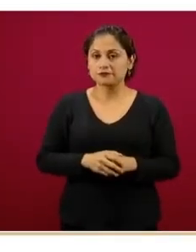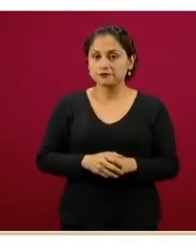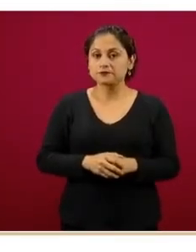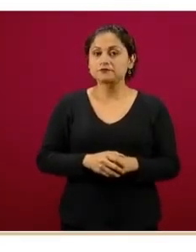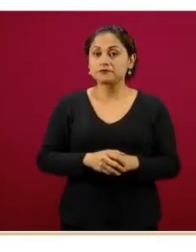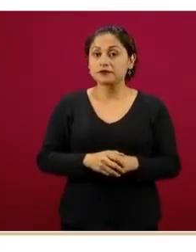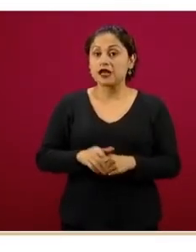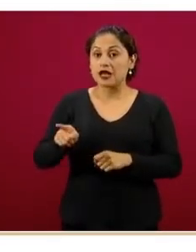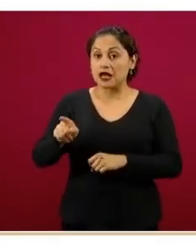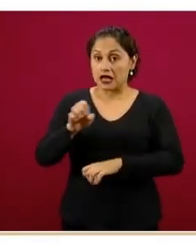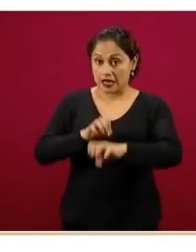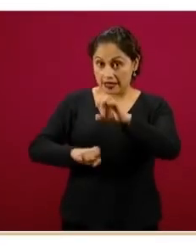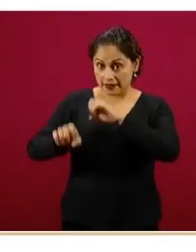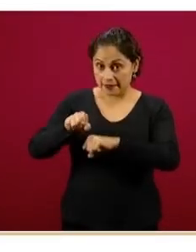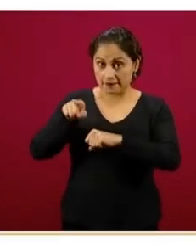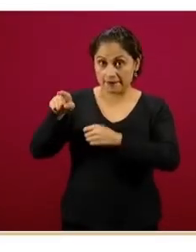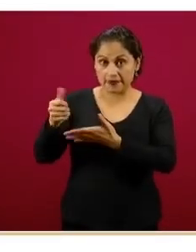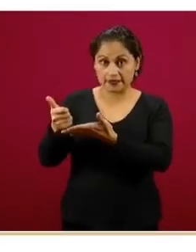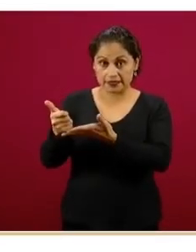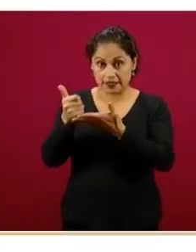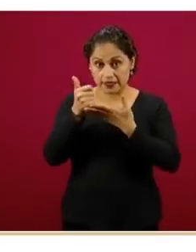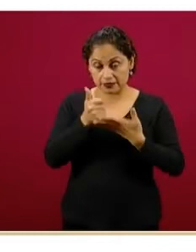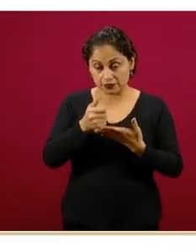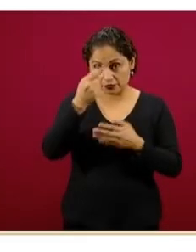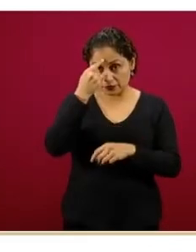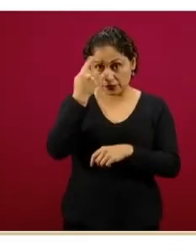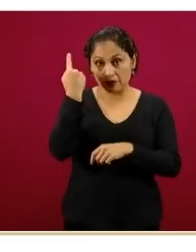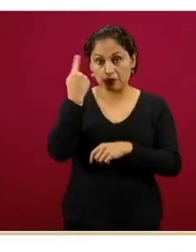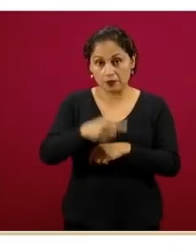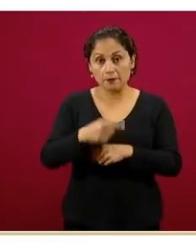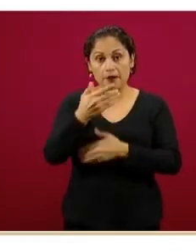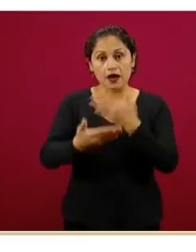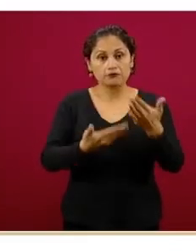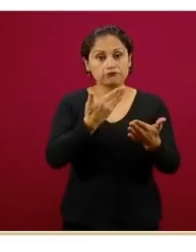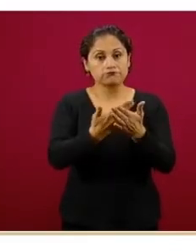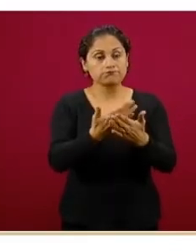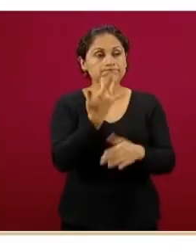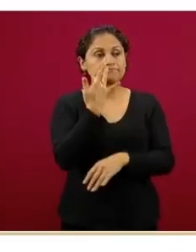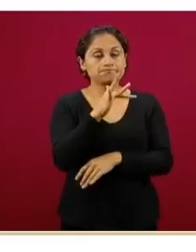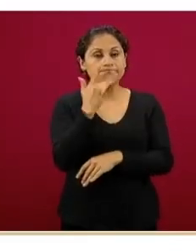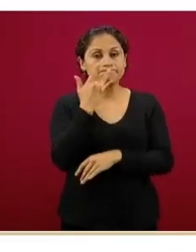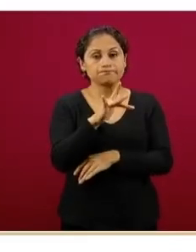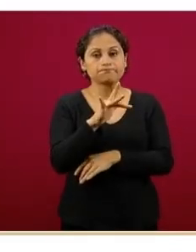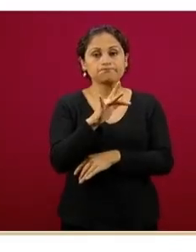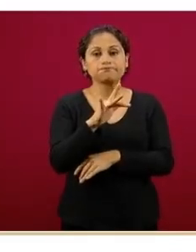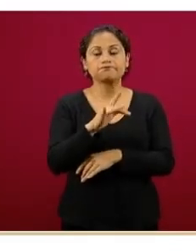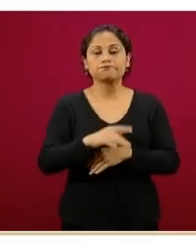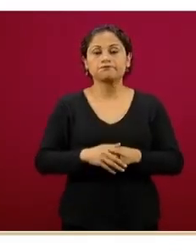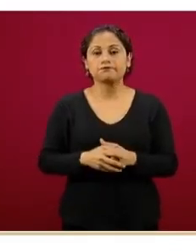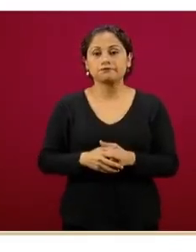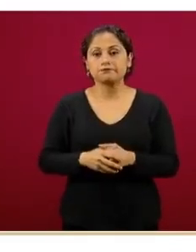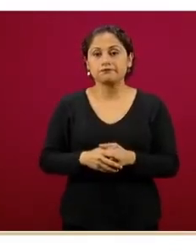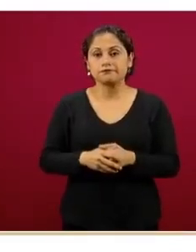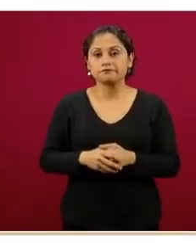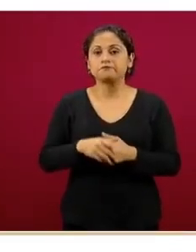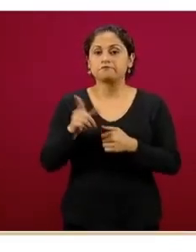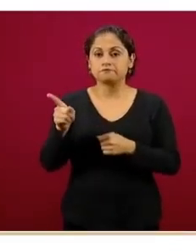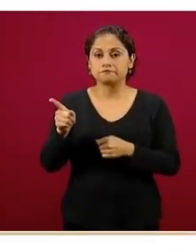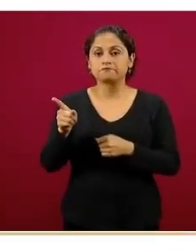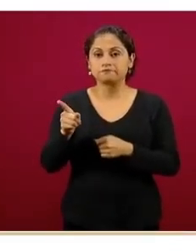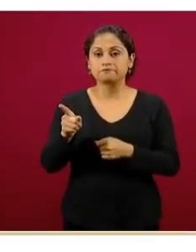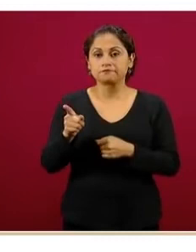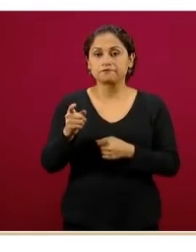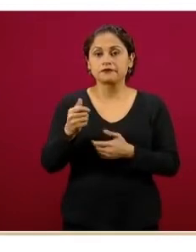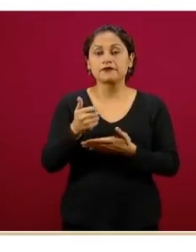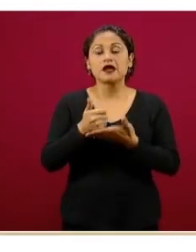con la empresa que nos da este servicio de WhatsApp, para poder mejorar tanto las preguntas